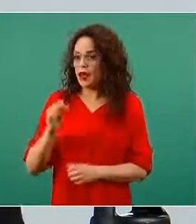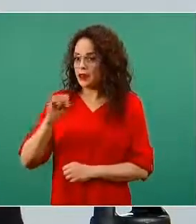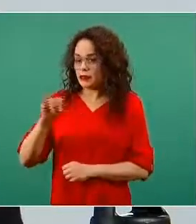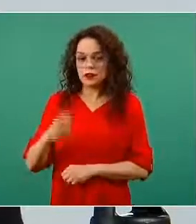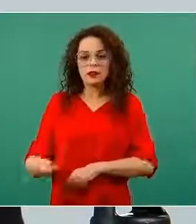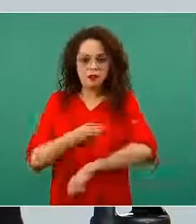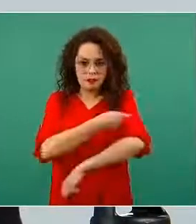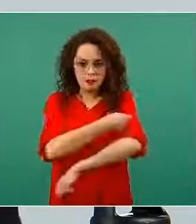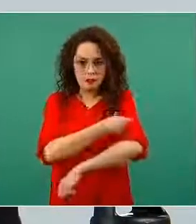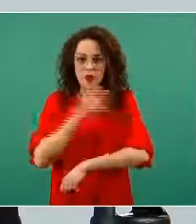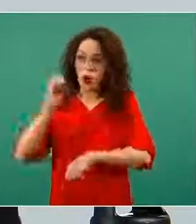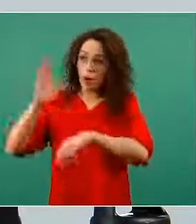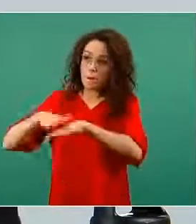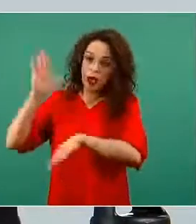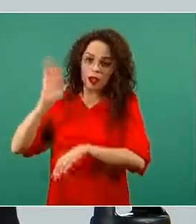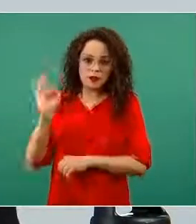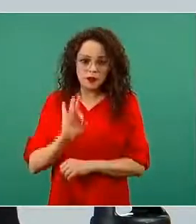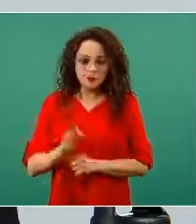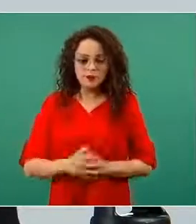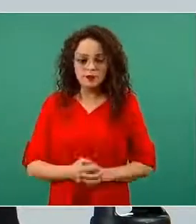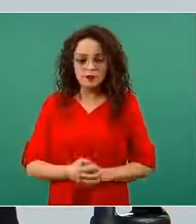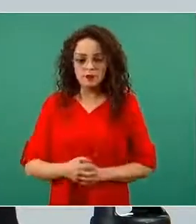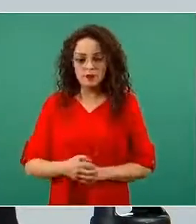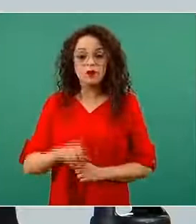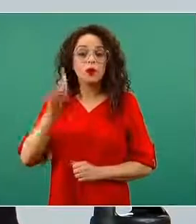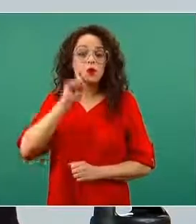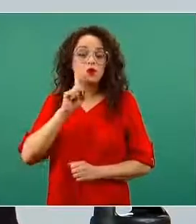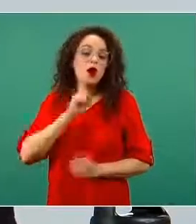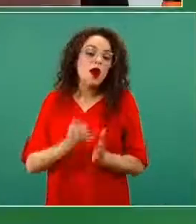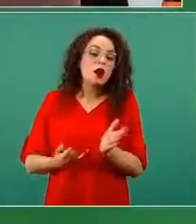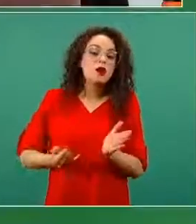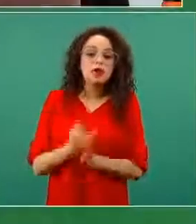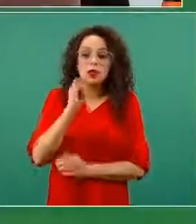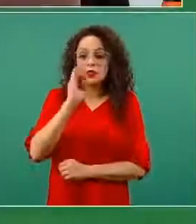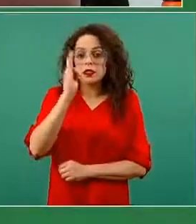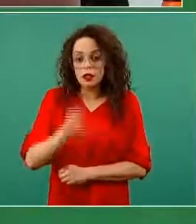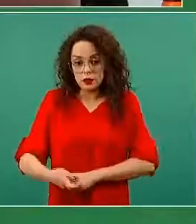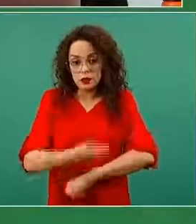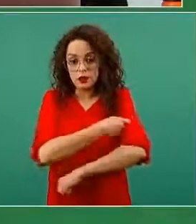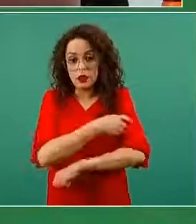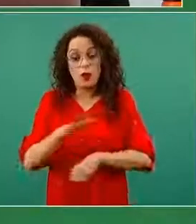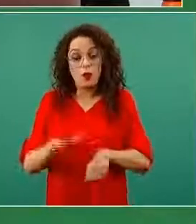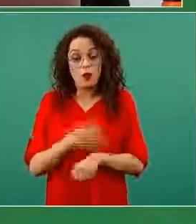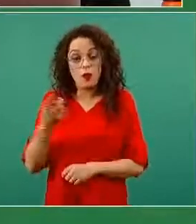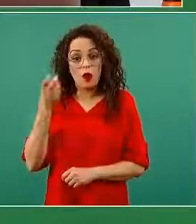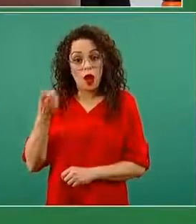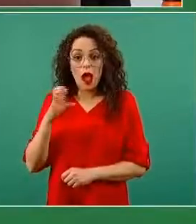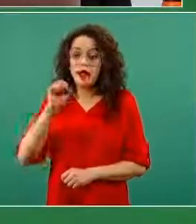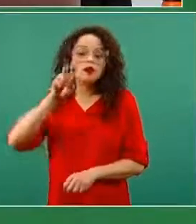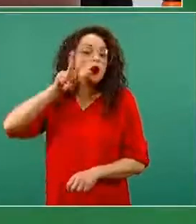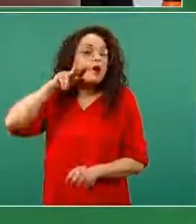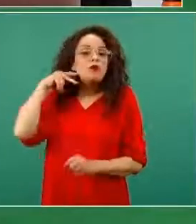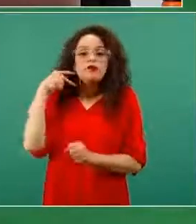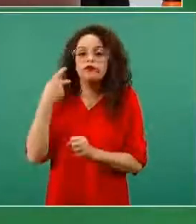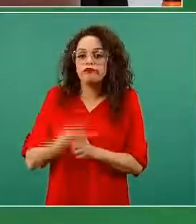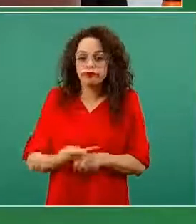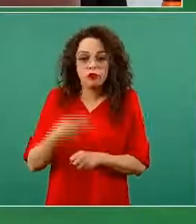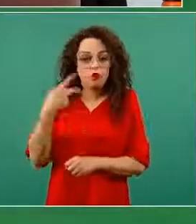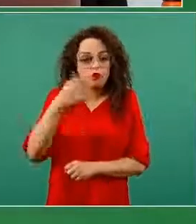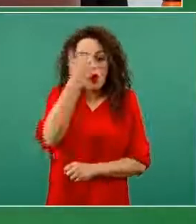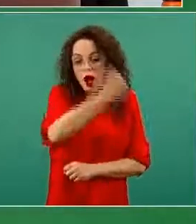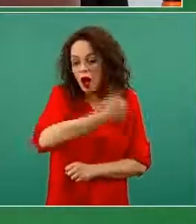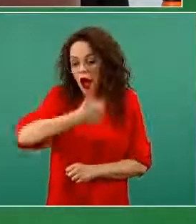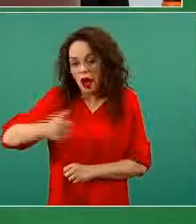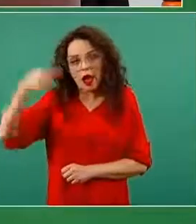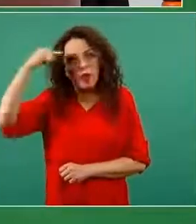más, para la mujer que decida vacunarse, porque ciertamente es una elección personal y, como ya decía el